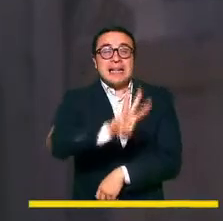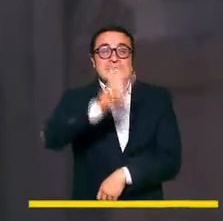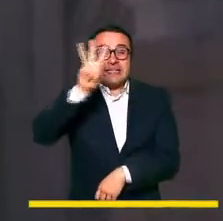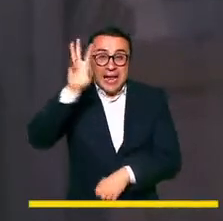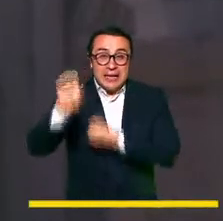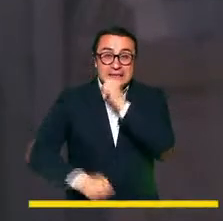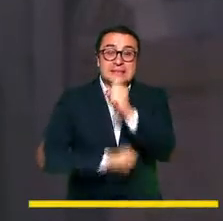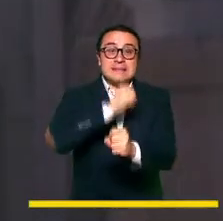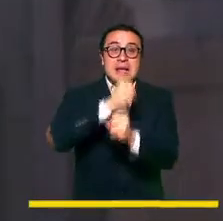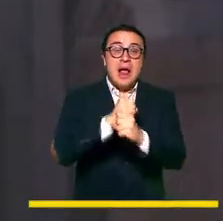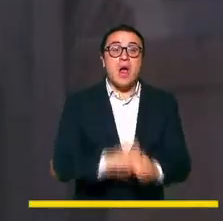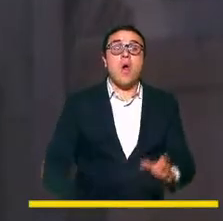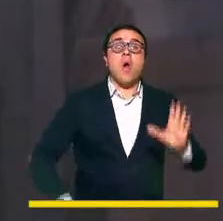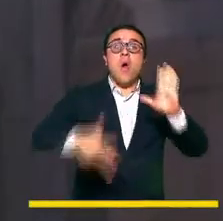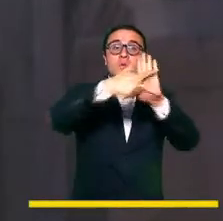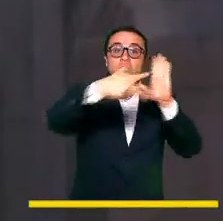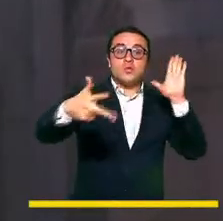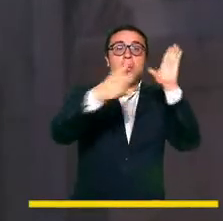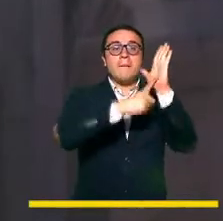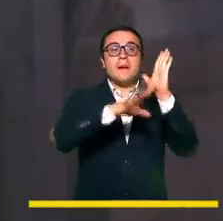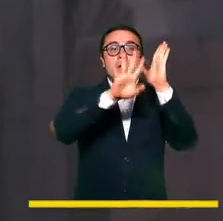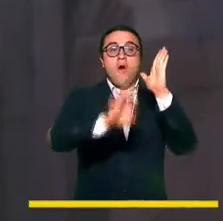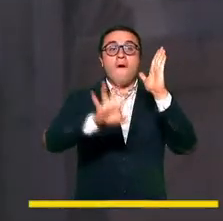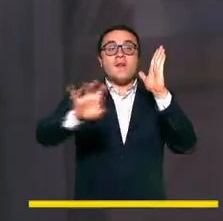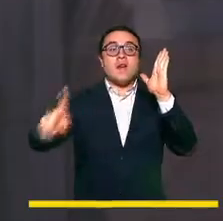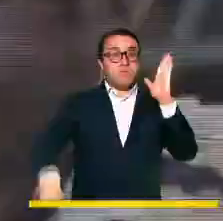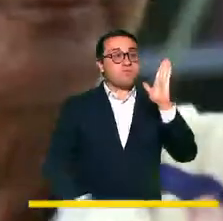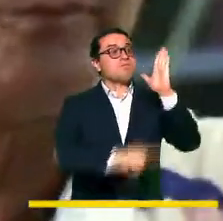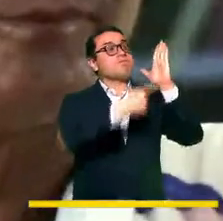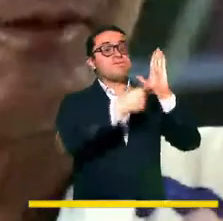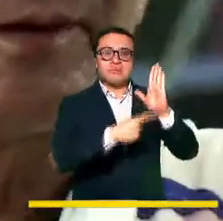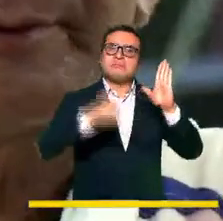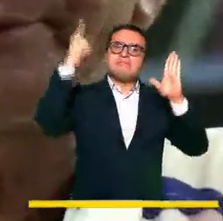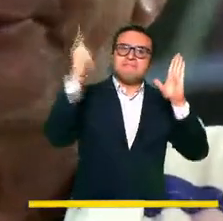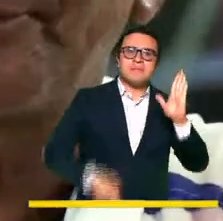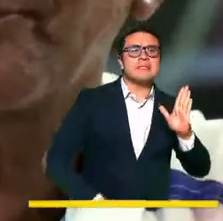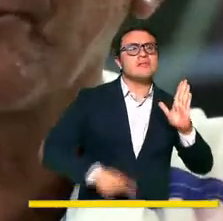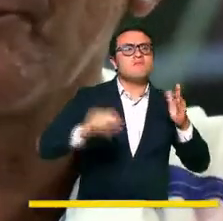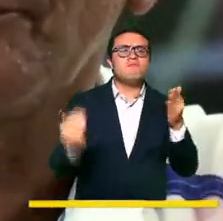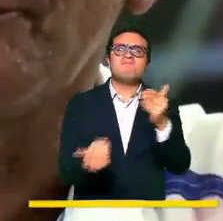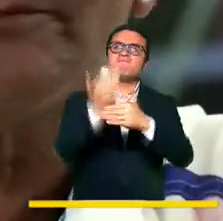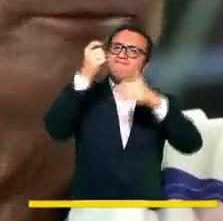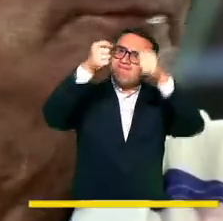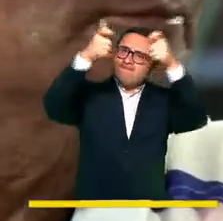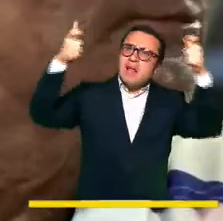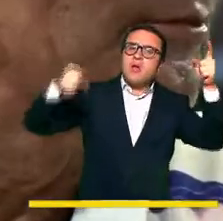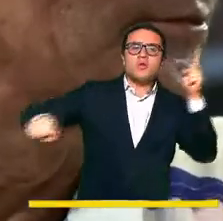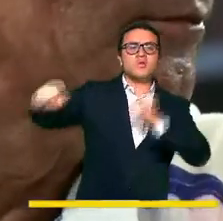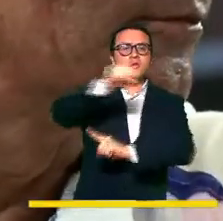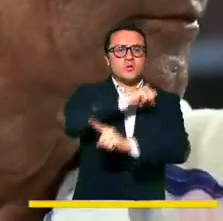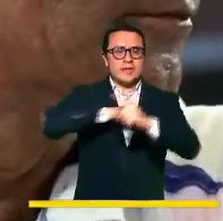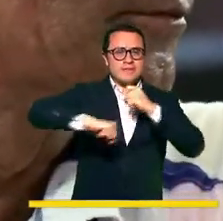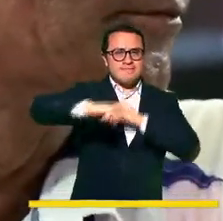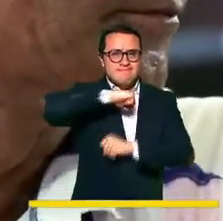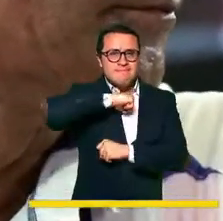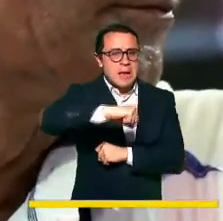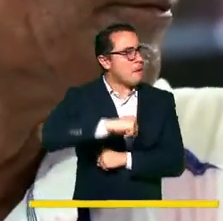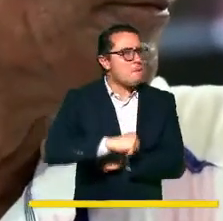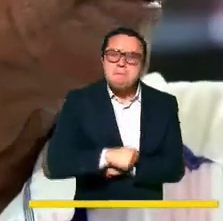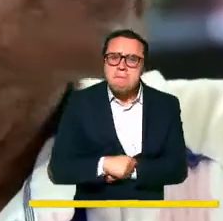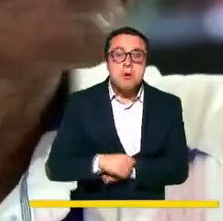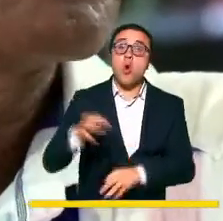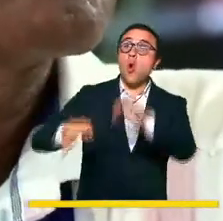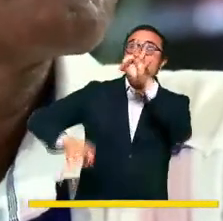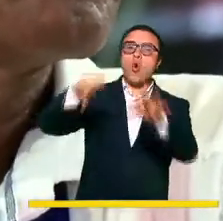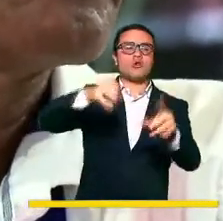que decretó la Constitución del 91, construir un Estado social de derecho, una democracia con justicia social y